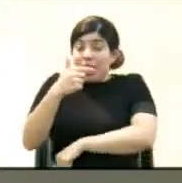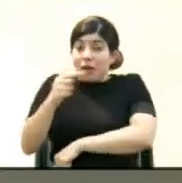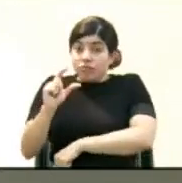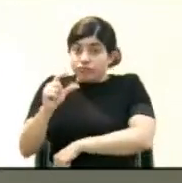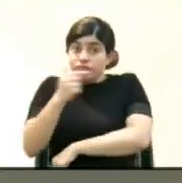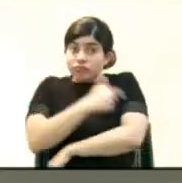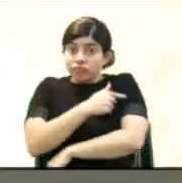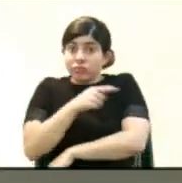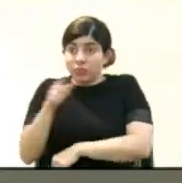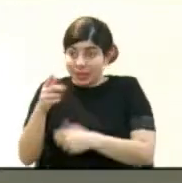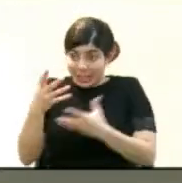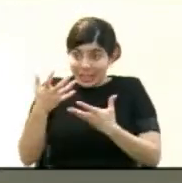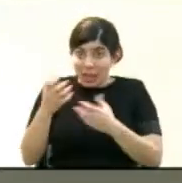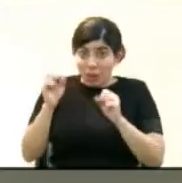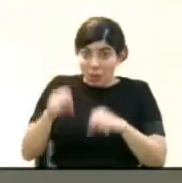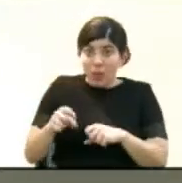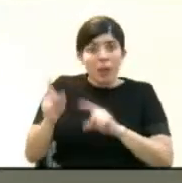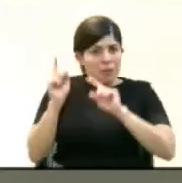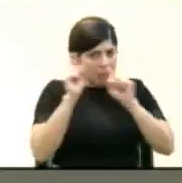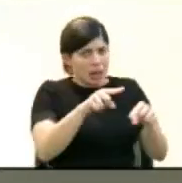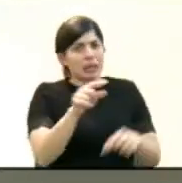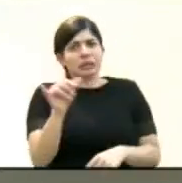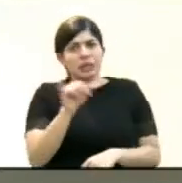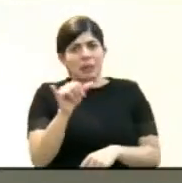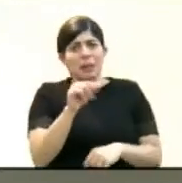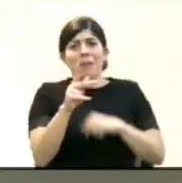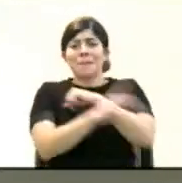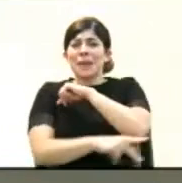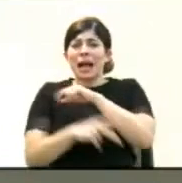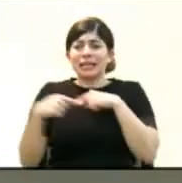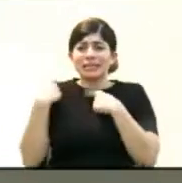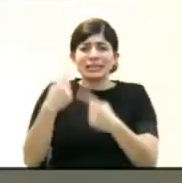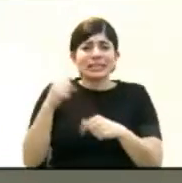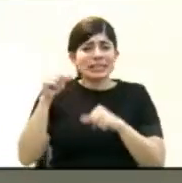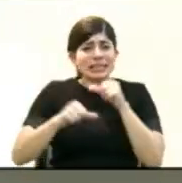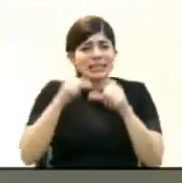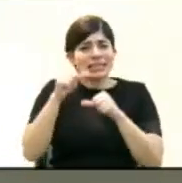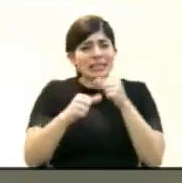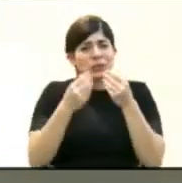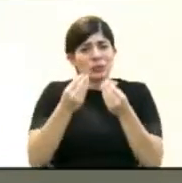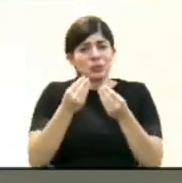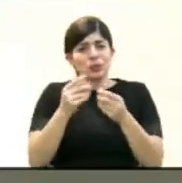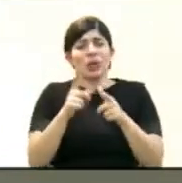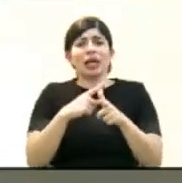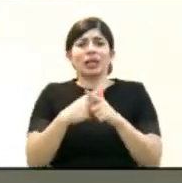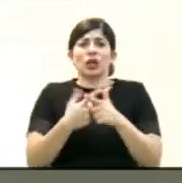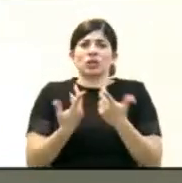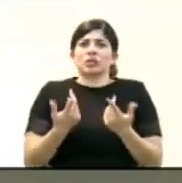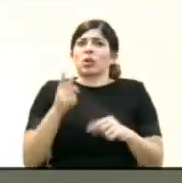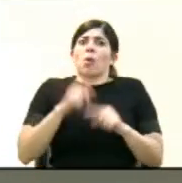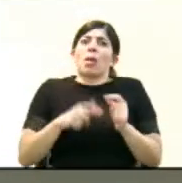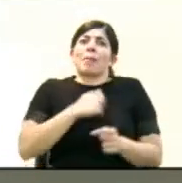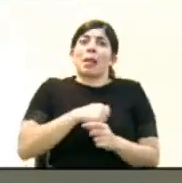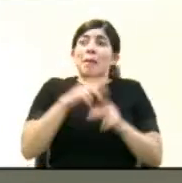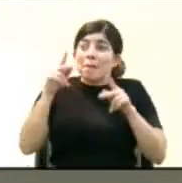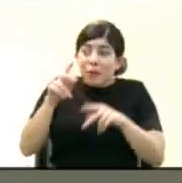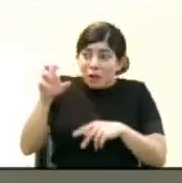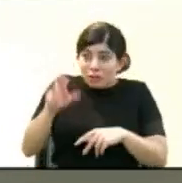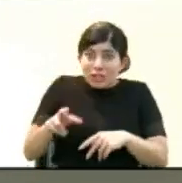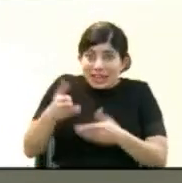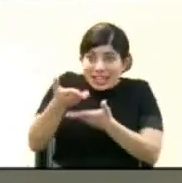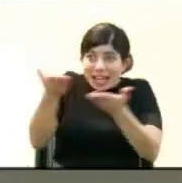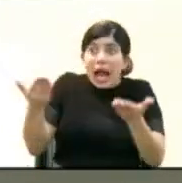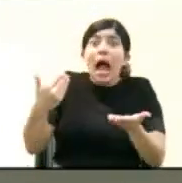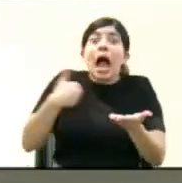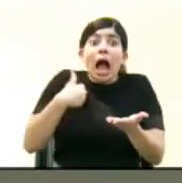pues también lo hagan. El país ha hecho un esfuerzo muy, muy grande, así que es imperdonable que en Costa Rica, que tenemos la